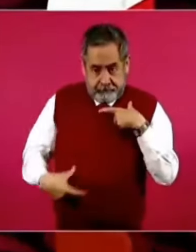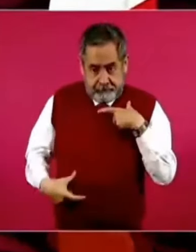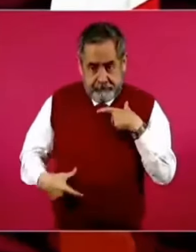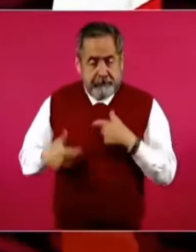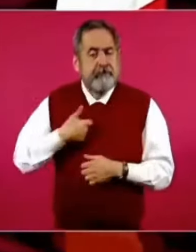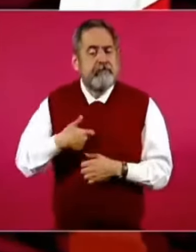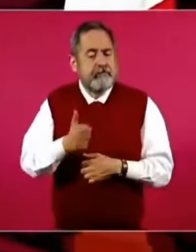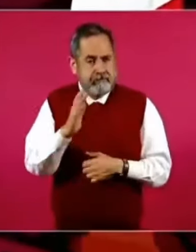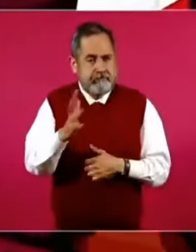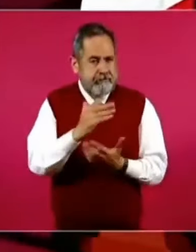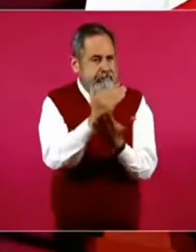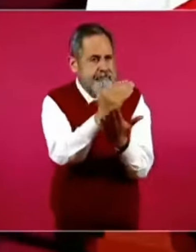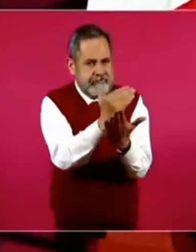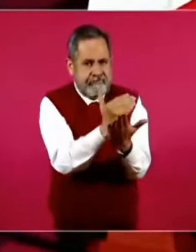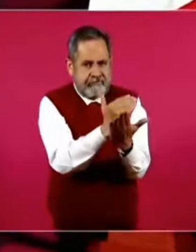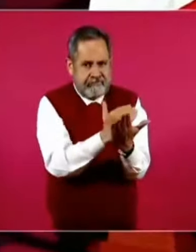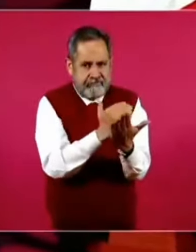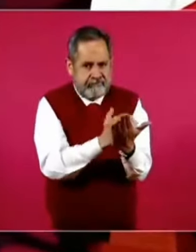logrado reducir